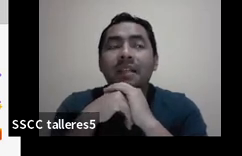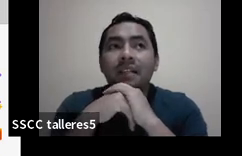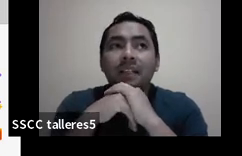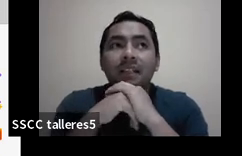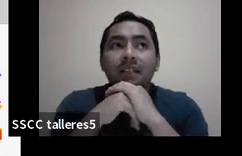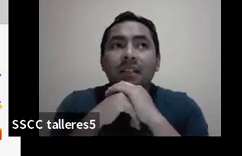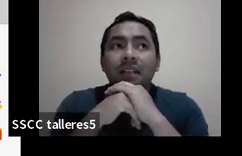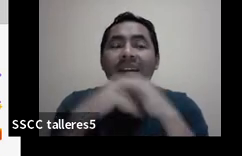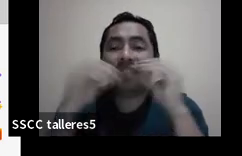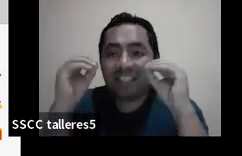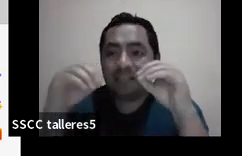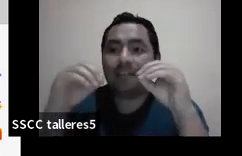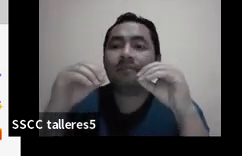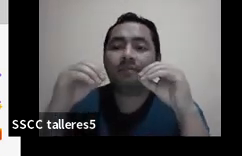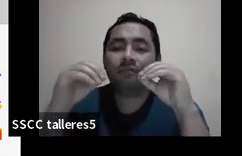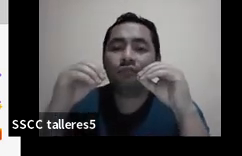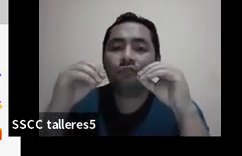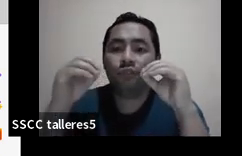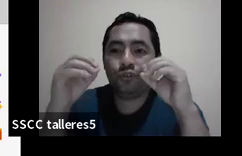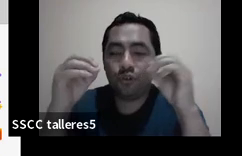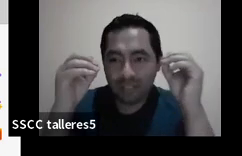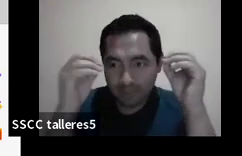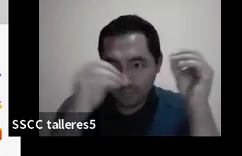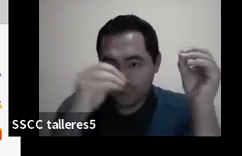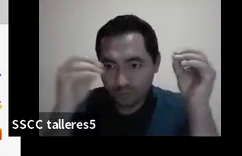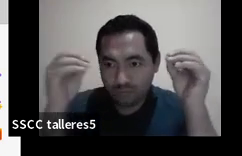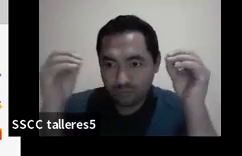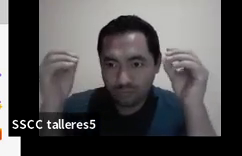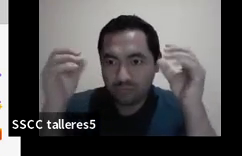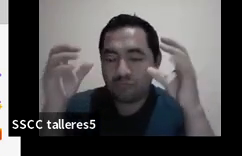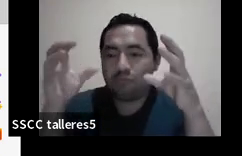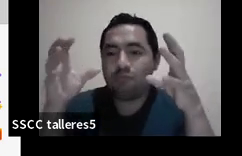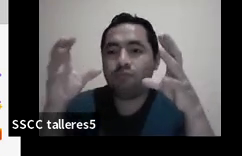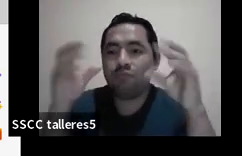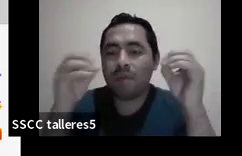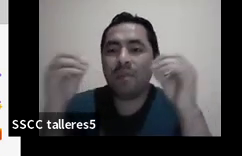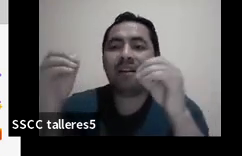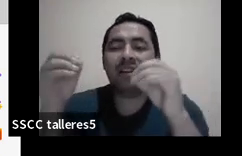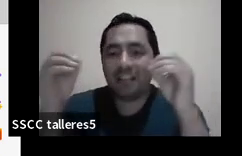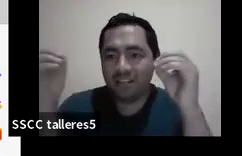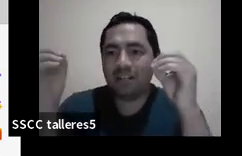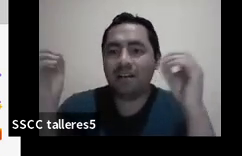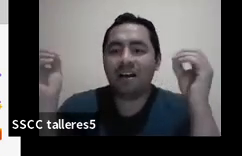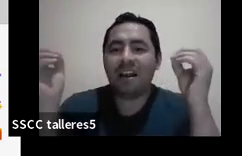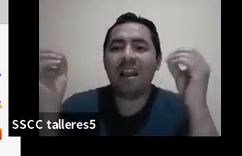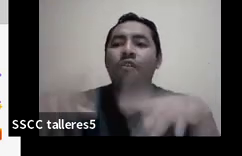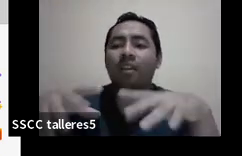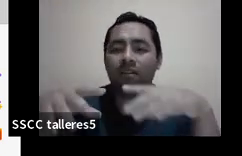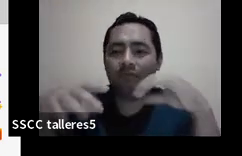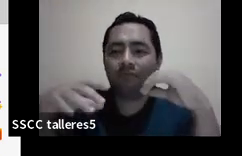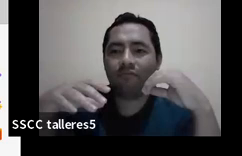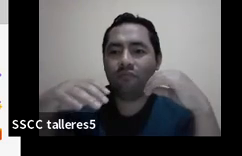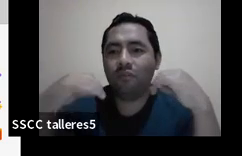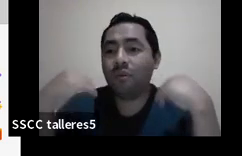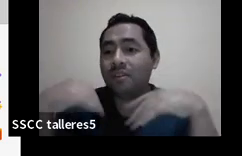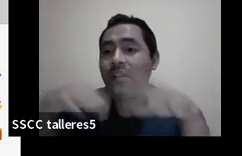¿ya? El calo de gallina no solo es que pones una pierna de gallina a la